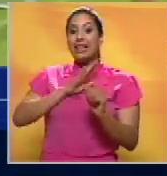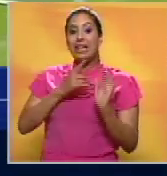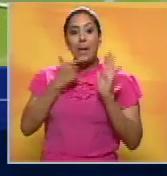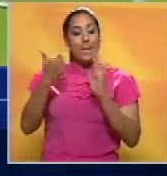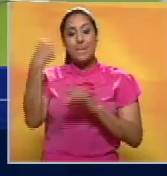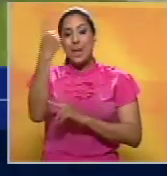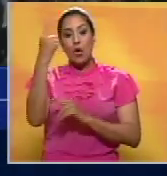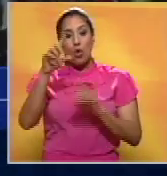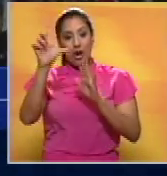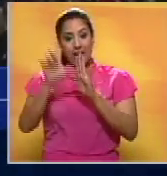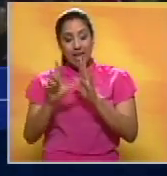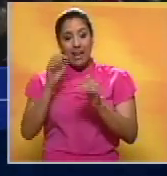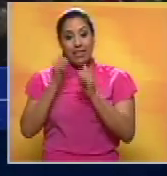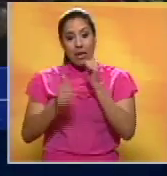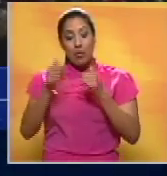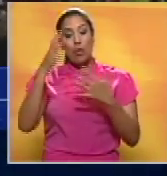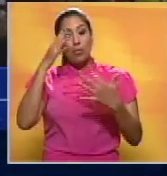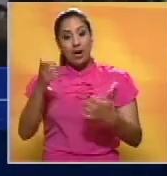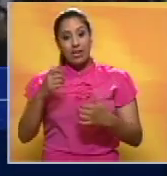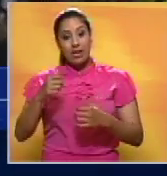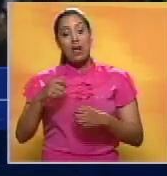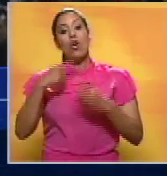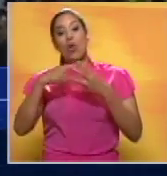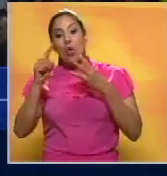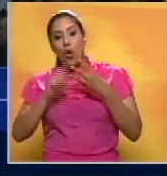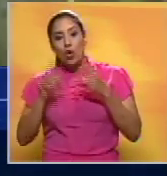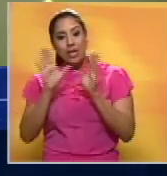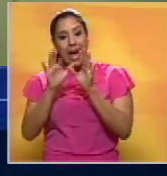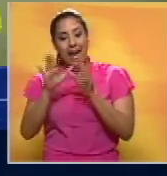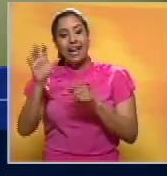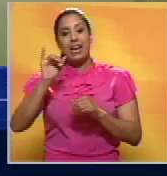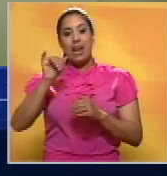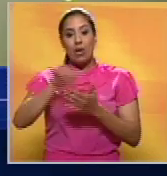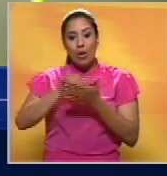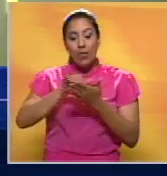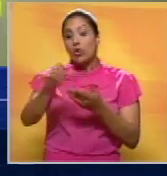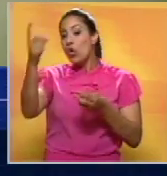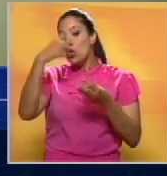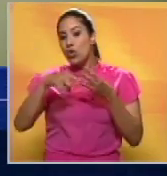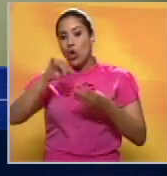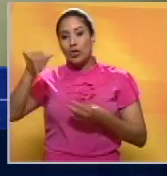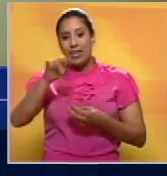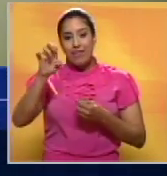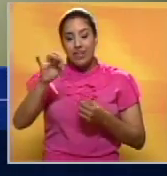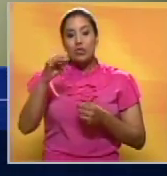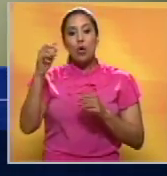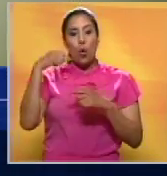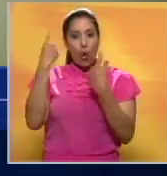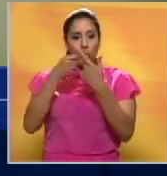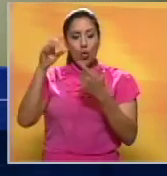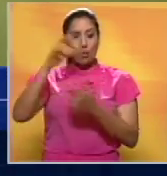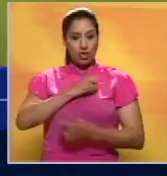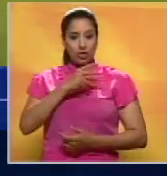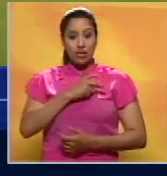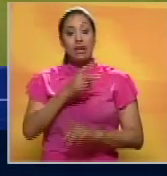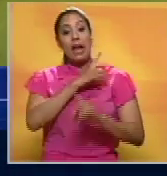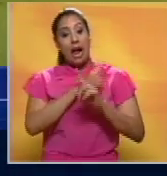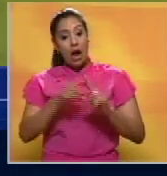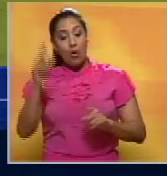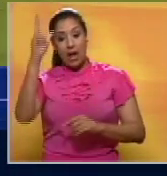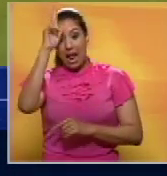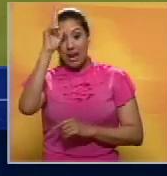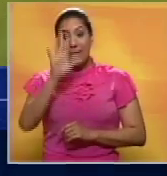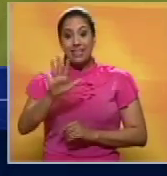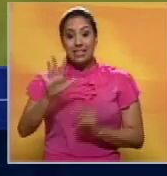figuran en primeras ligas, como Adalberto Peñaranda del Málaga, Yangel Herrera del New York City y Jefferson Soteldo del Huachipato chileno. Alemania,